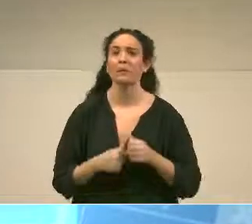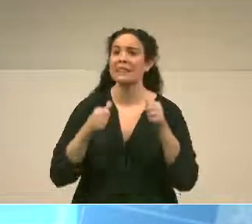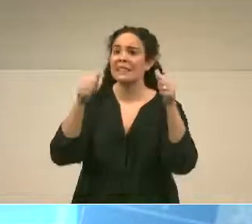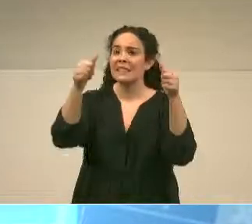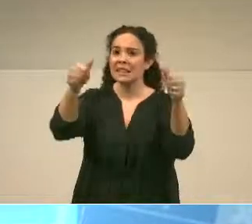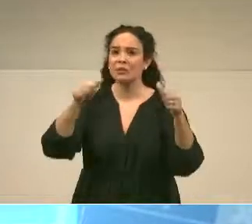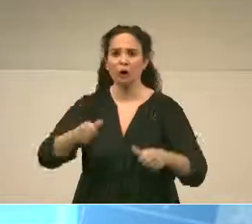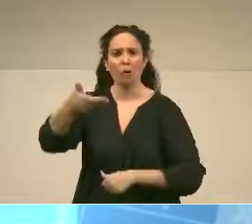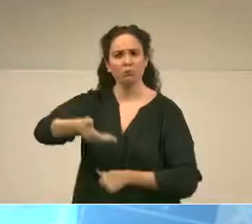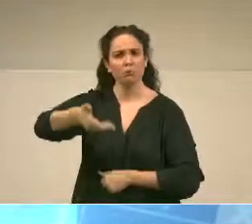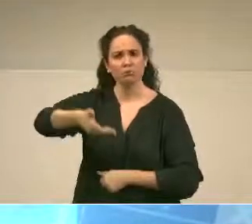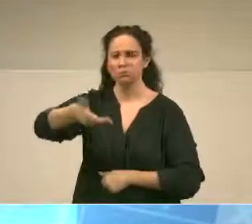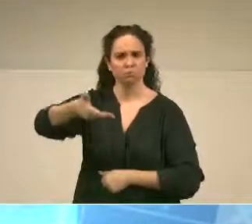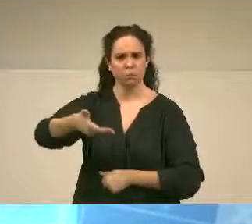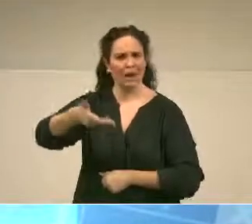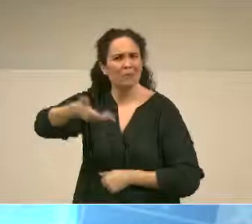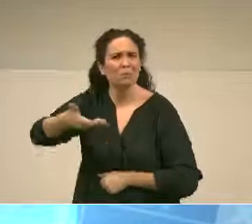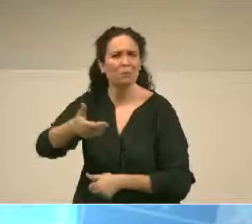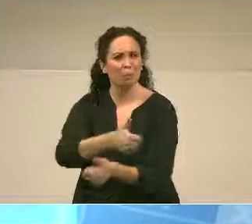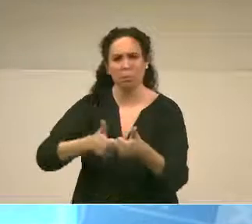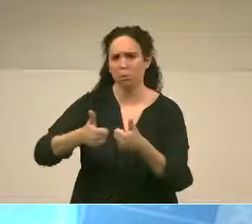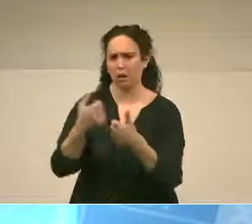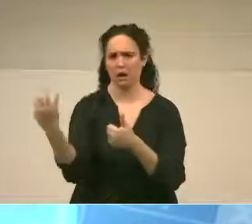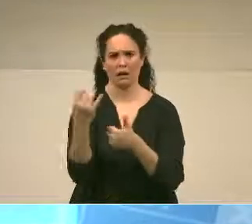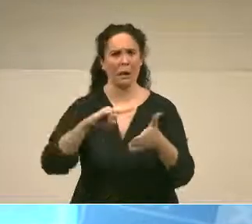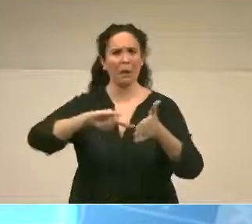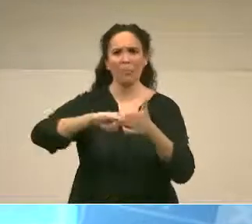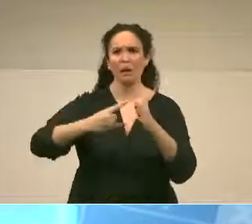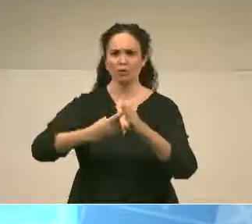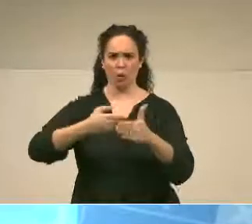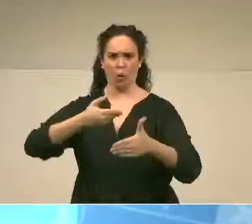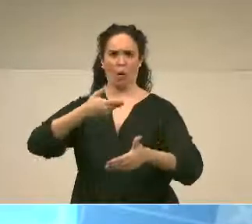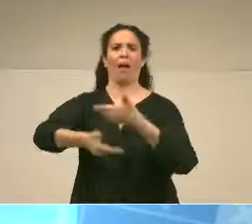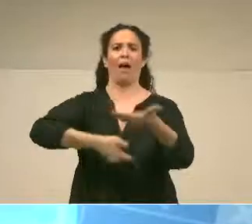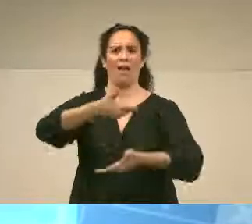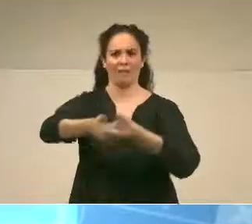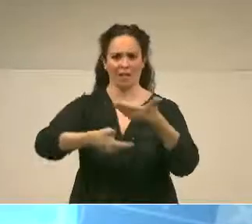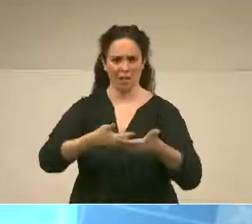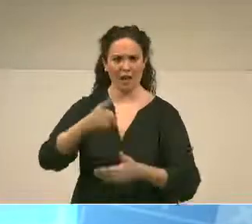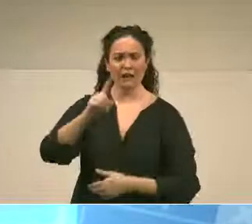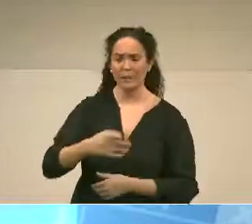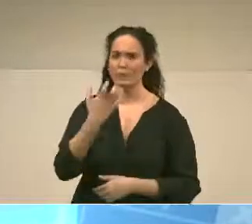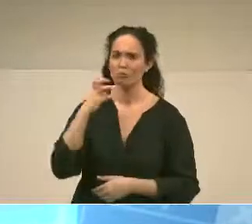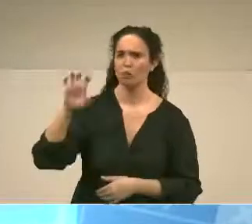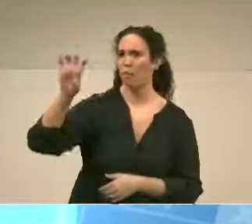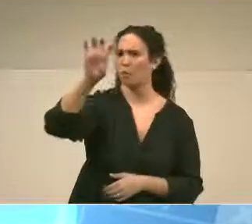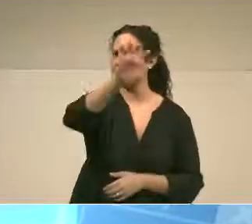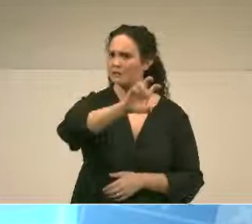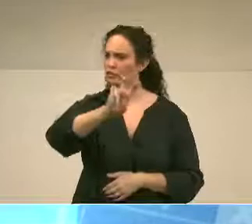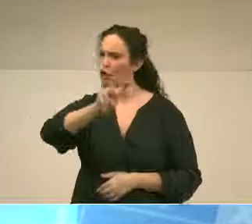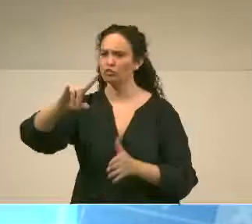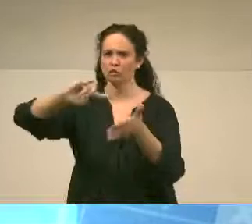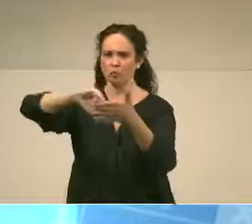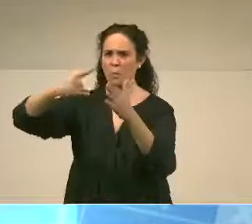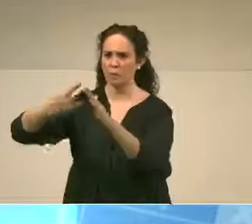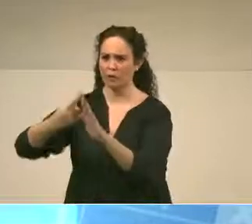izatea, baizik eta metodologia bat aurrera eramatea eta ikerketako beste herrialdetan erabiltzen dian metodoak